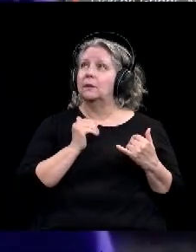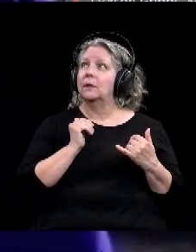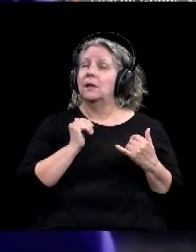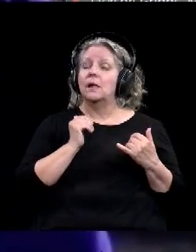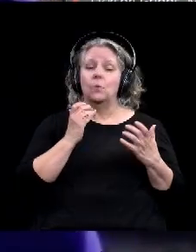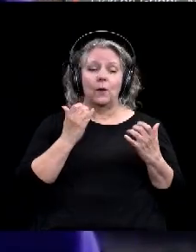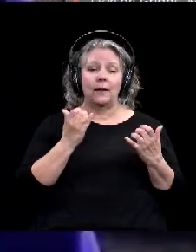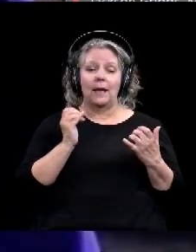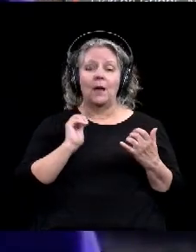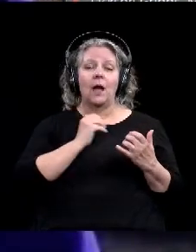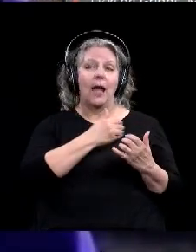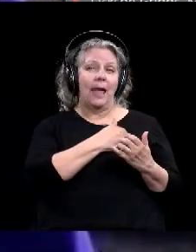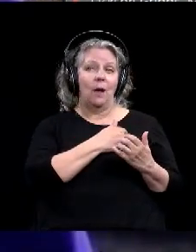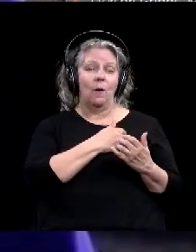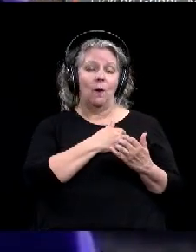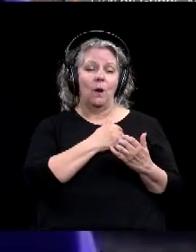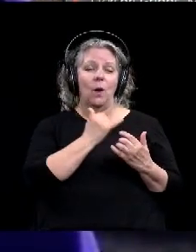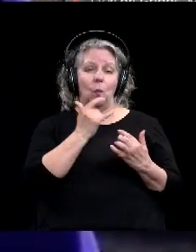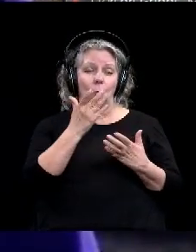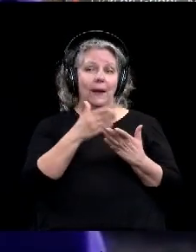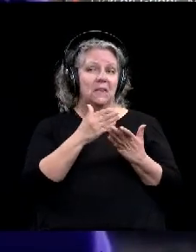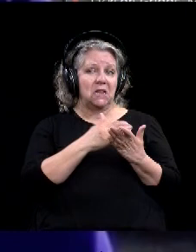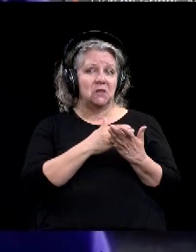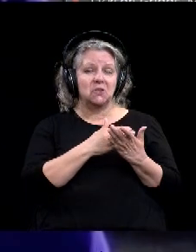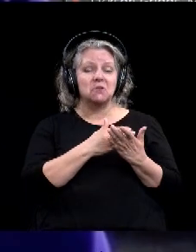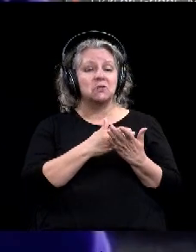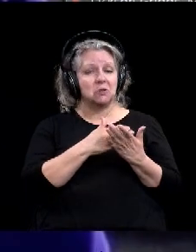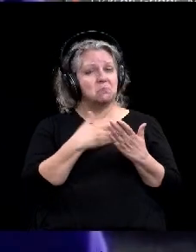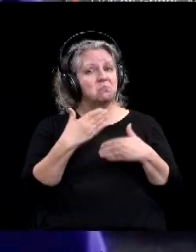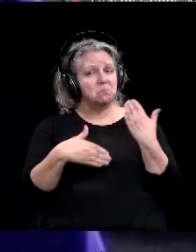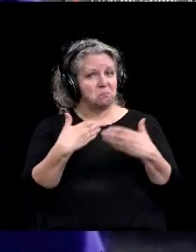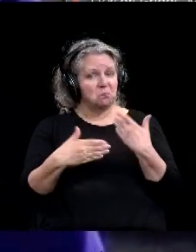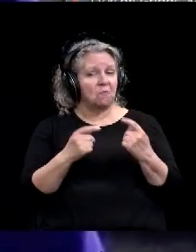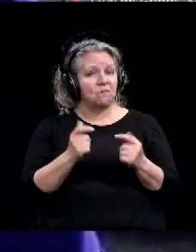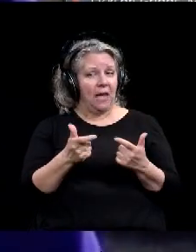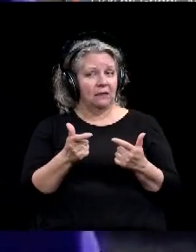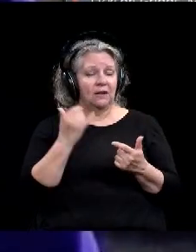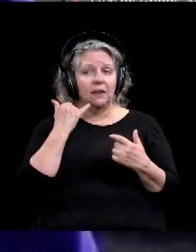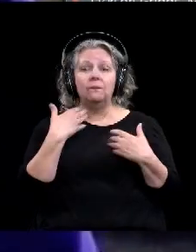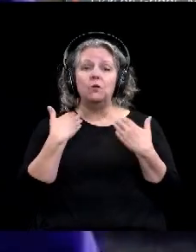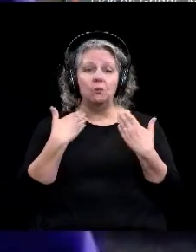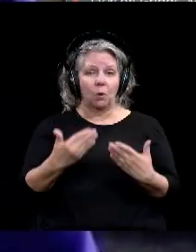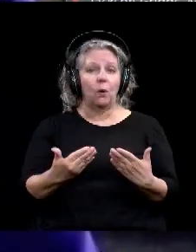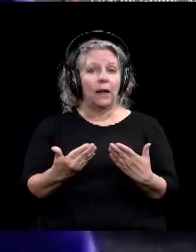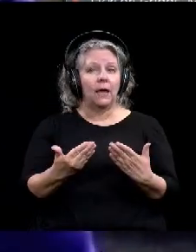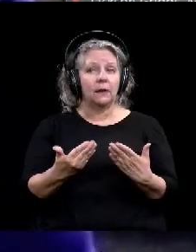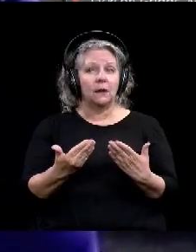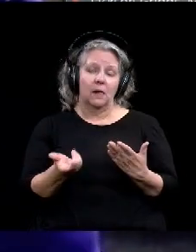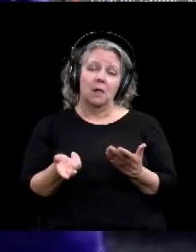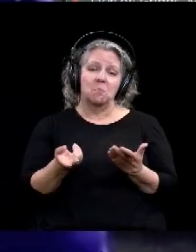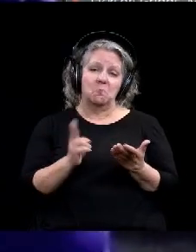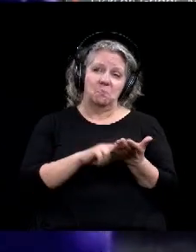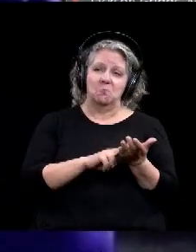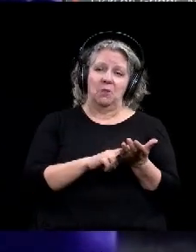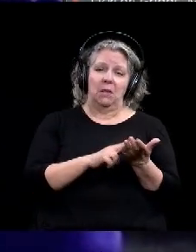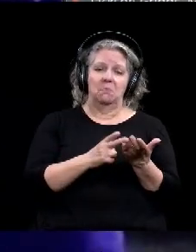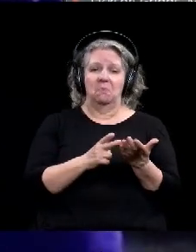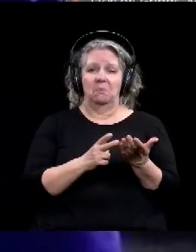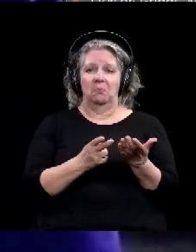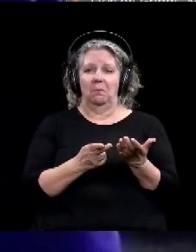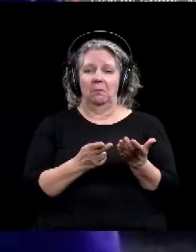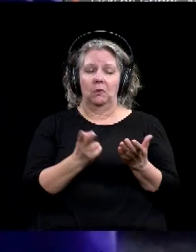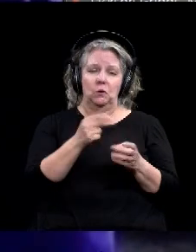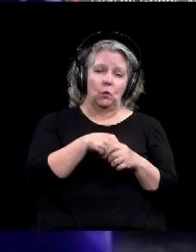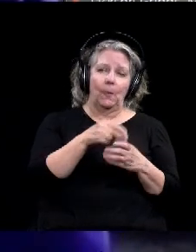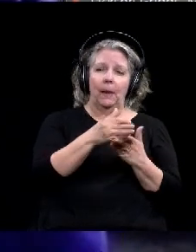así es que si se ponen en esa lista se puede esperar que nuestro sistema que